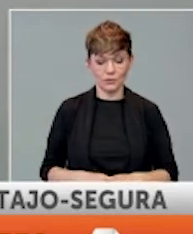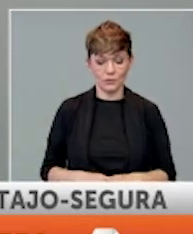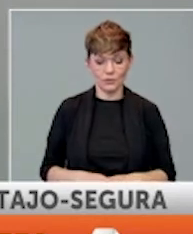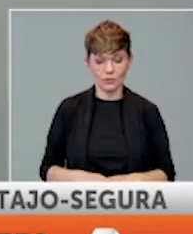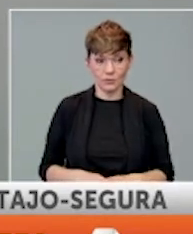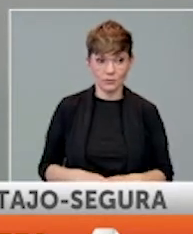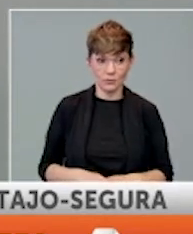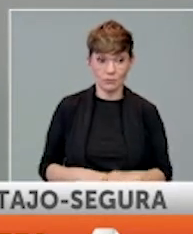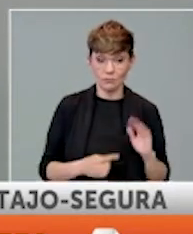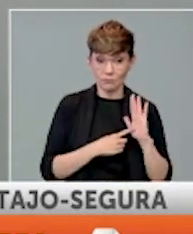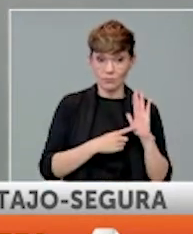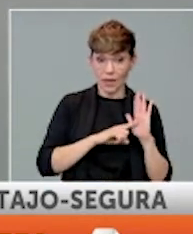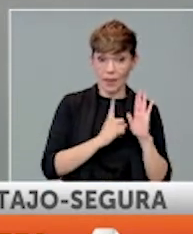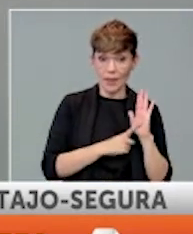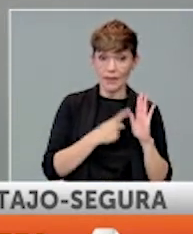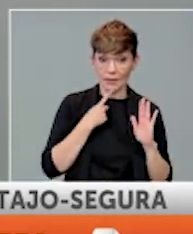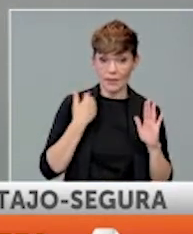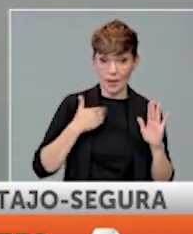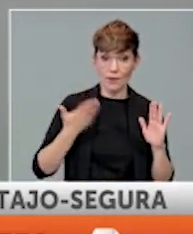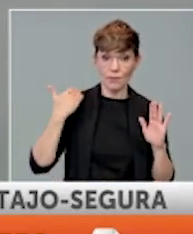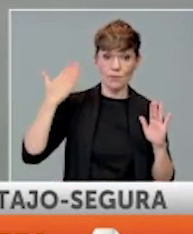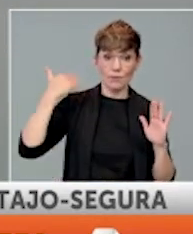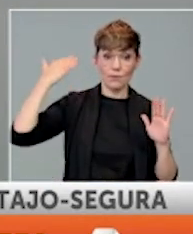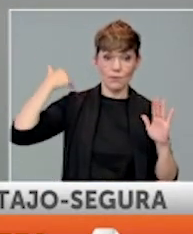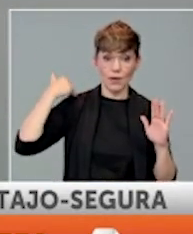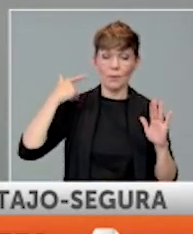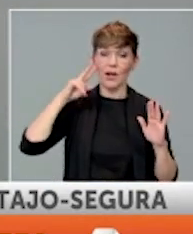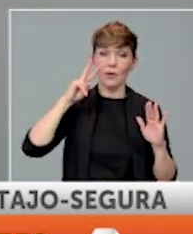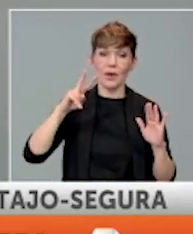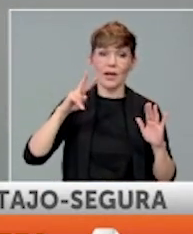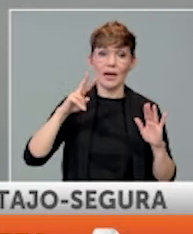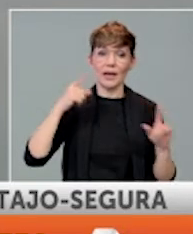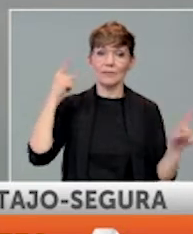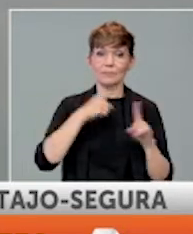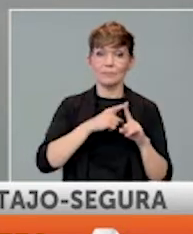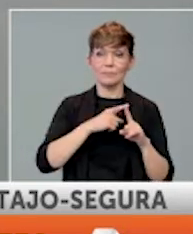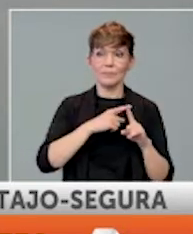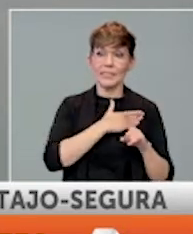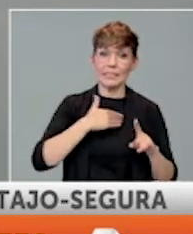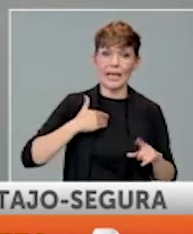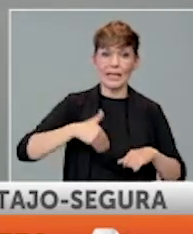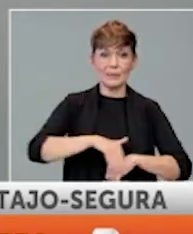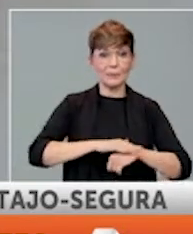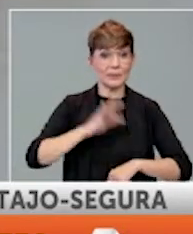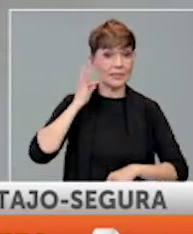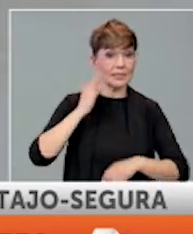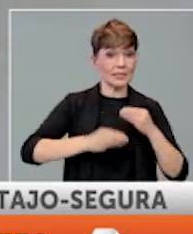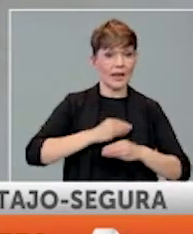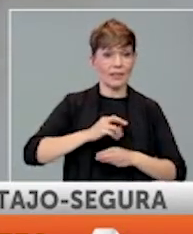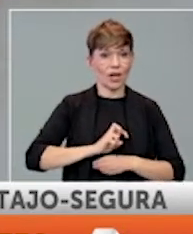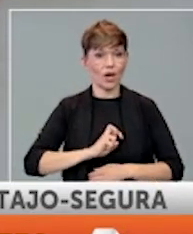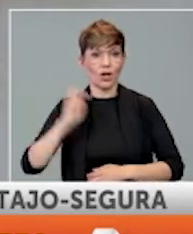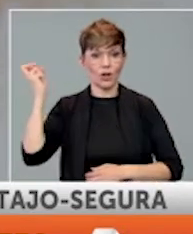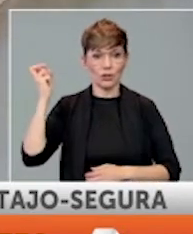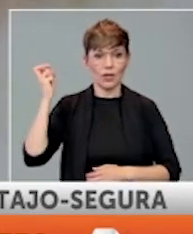está contemplado en la legislación. El problema es que hemos visto que las intenciones de la ministra eran otras y no es nada más, como también manifestó ayer, porque